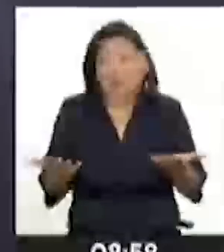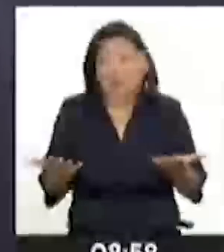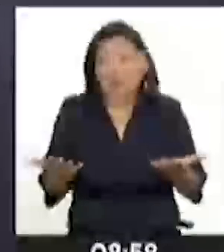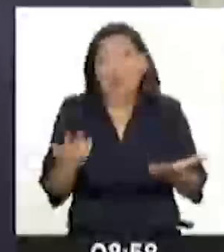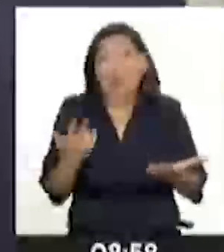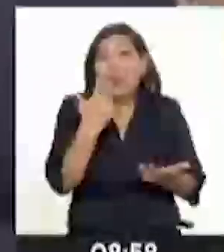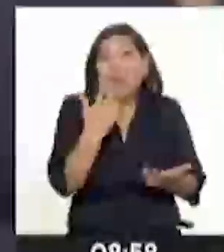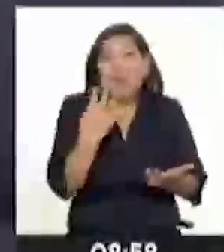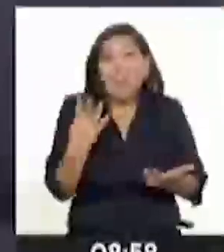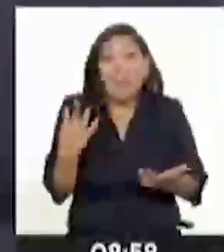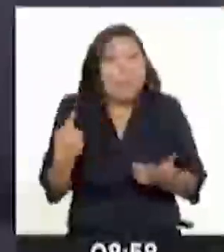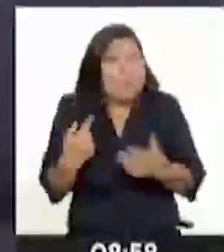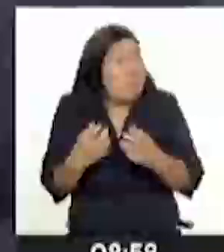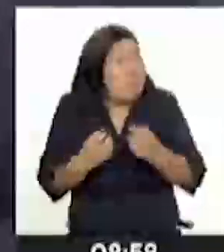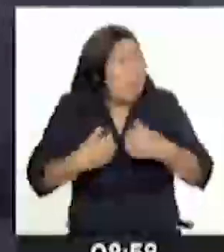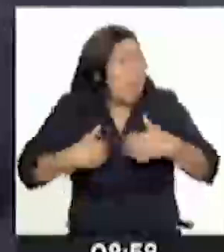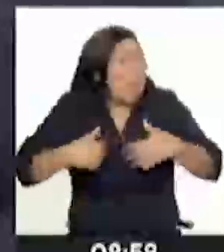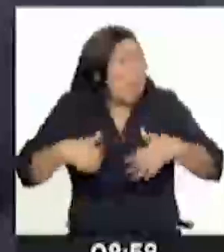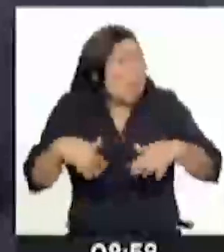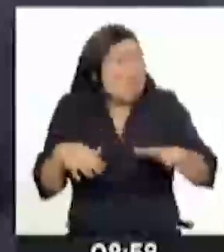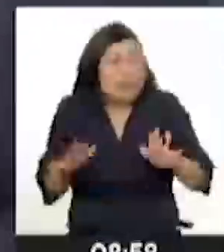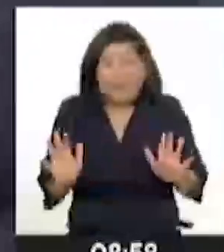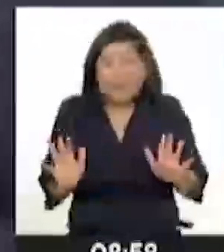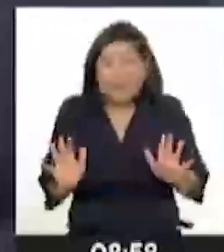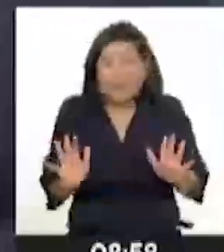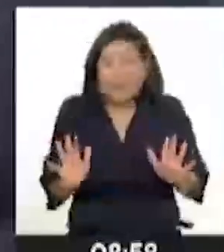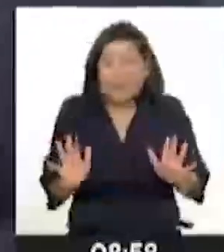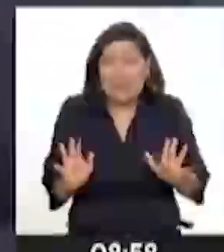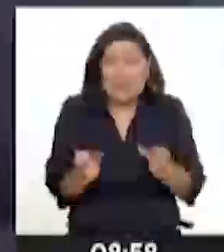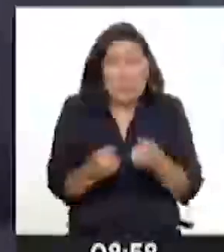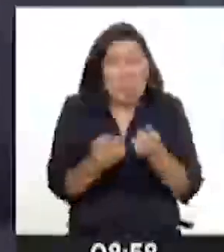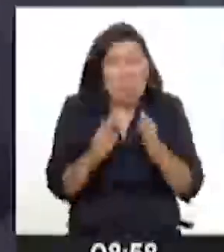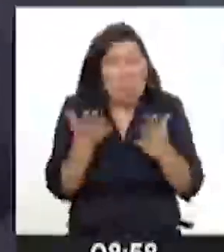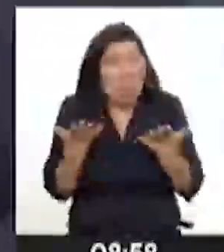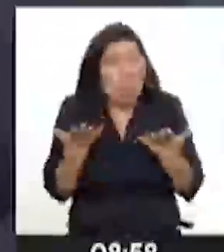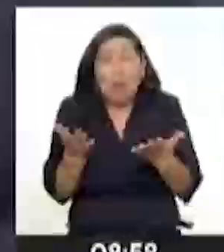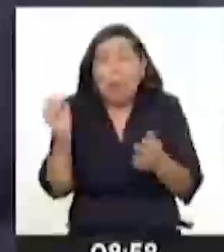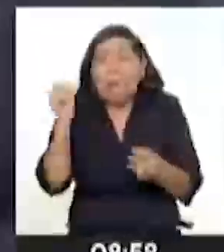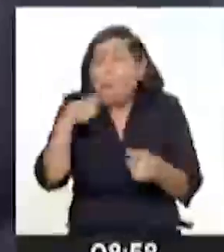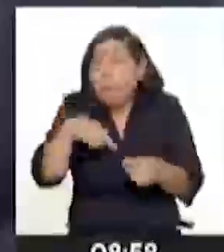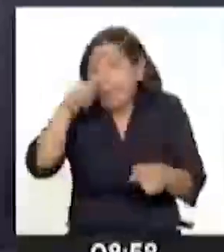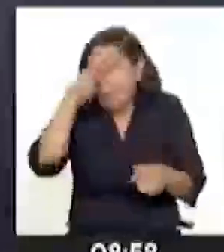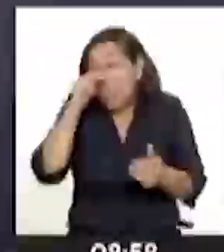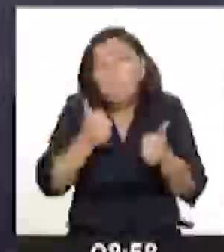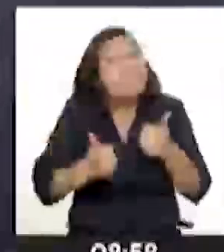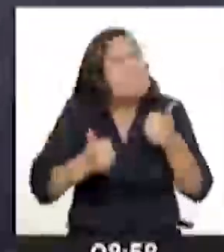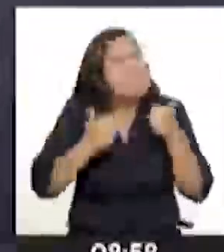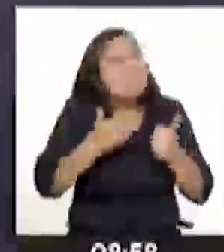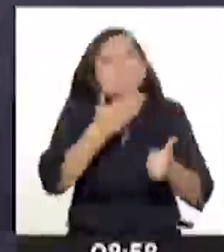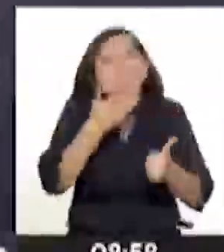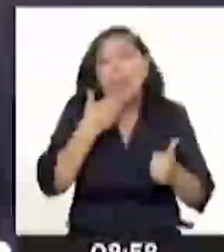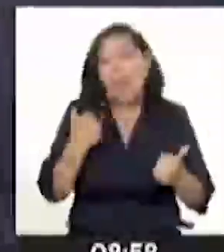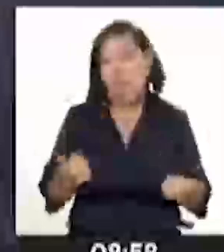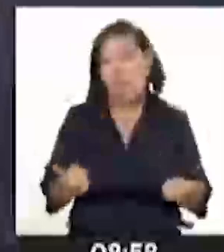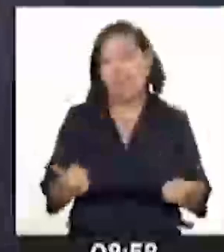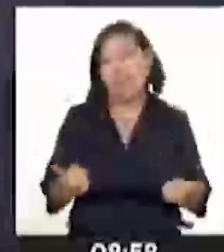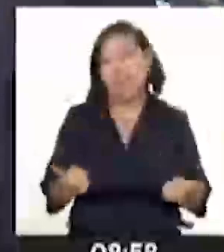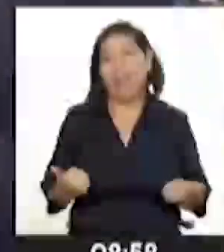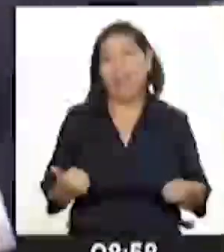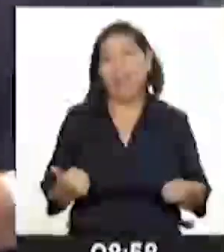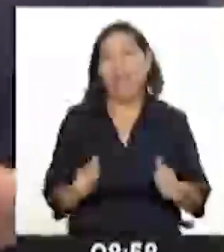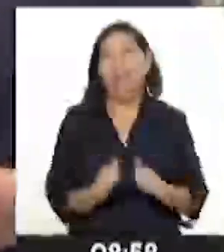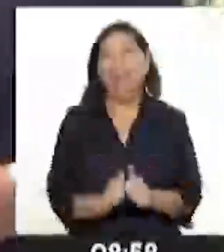somos 34 millones. Tenemos, como dice el eslogan de ADEX, un mundo de oportunidades por abrir. Perfecto, muchísimas